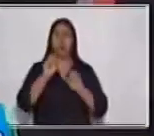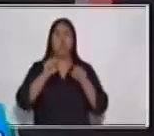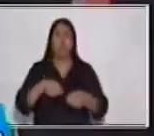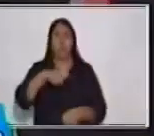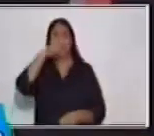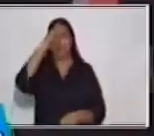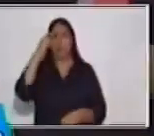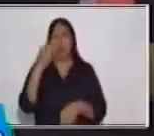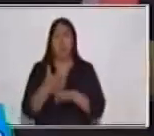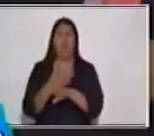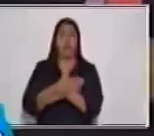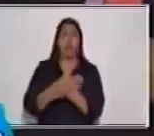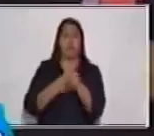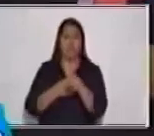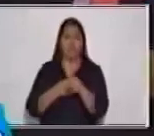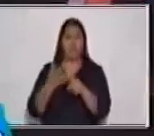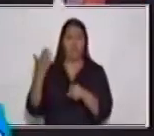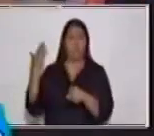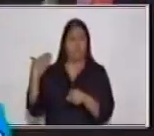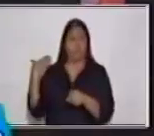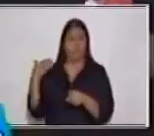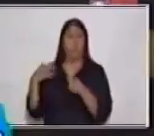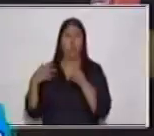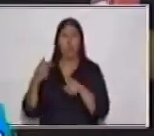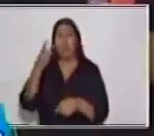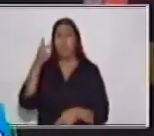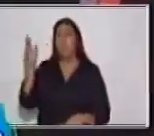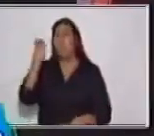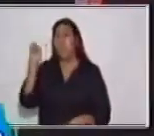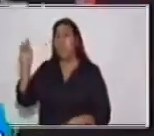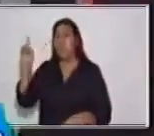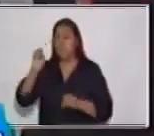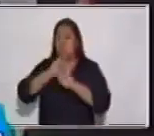anterioridad, y en ella podemos observar claramente que